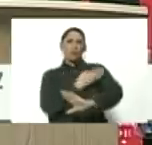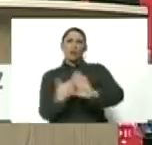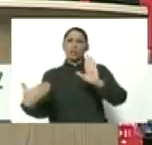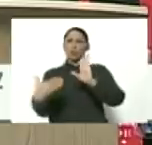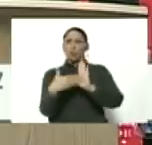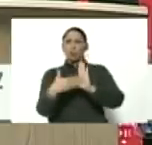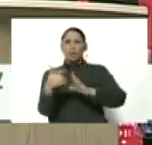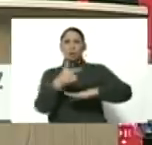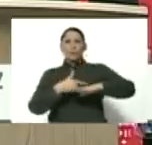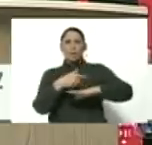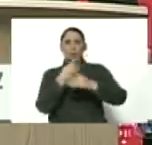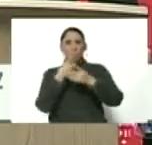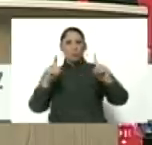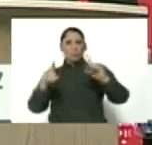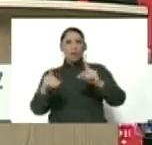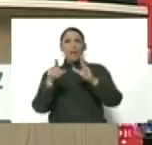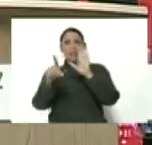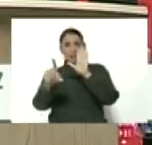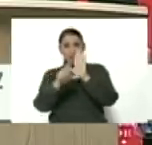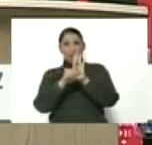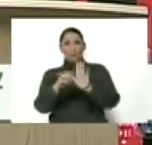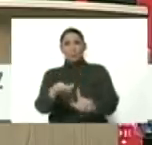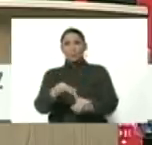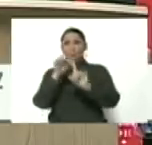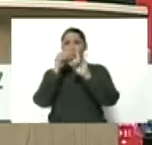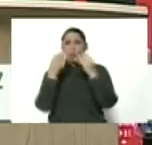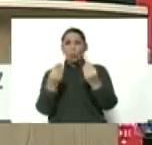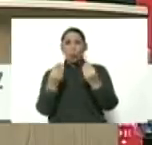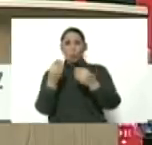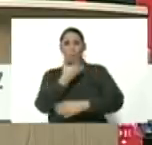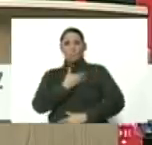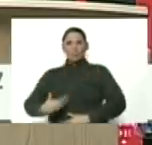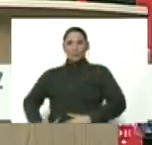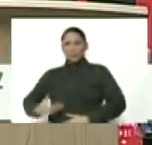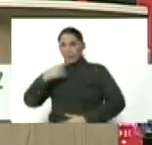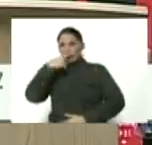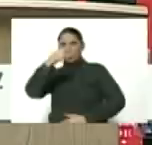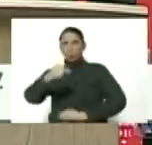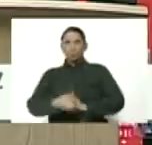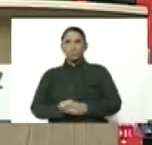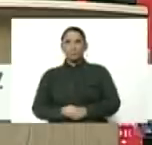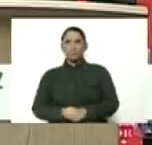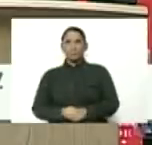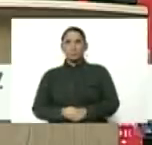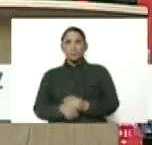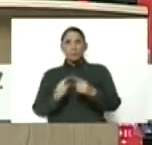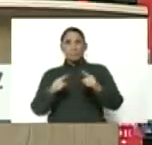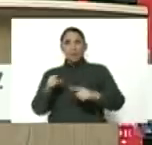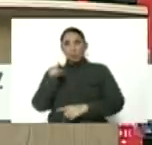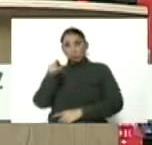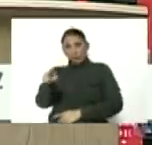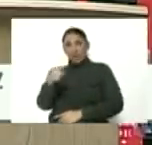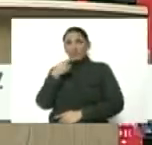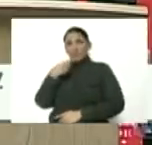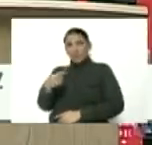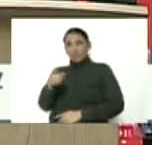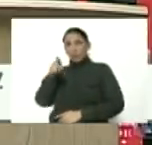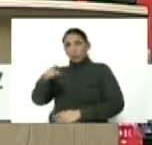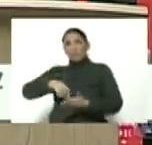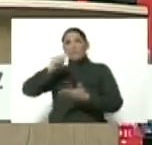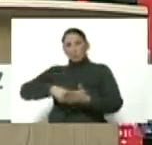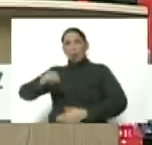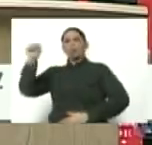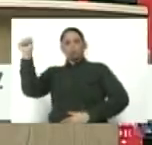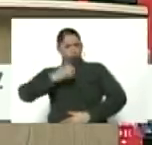gobierno democrático legítimamente electo como el del presidente Nicolás Maduro. Pero usted dice que usted firmó ese